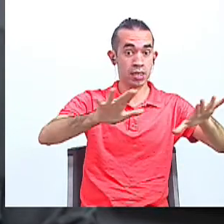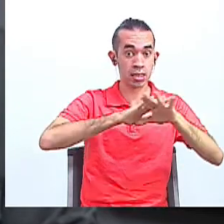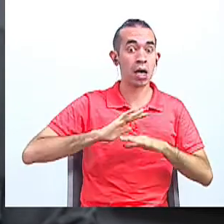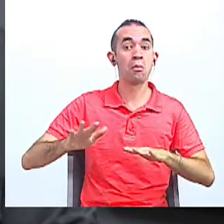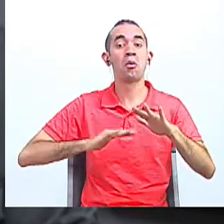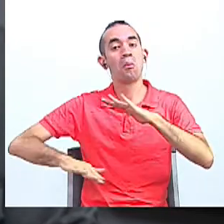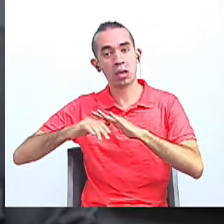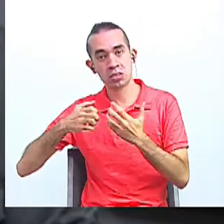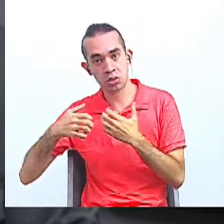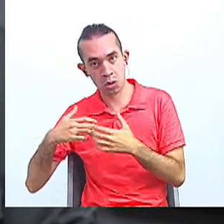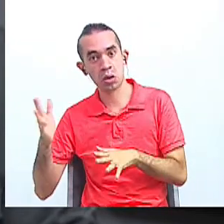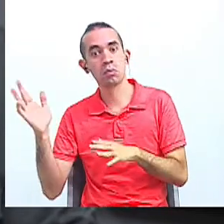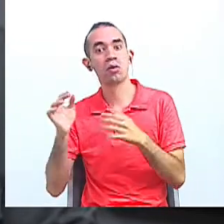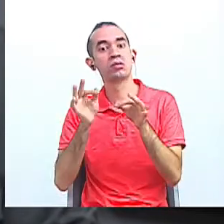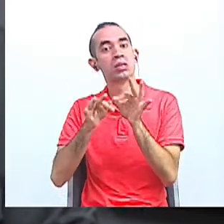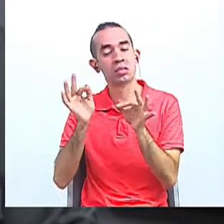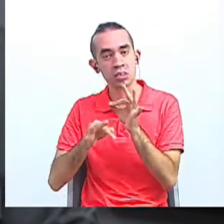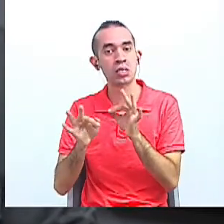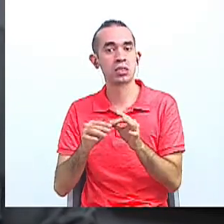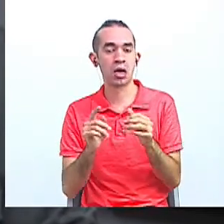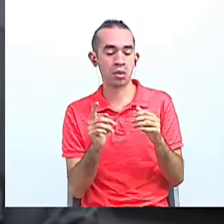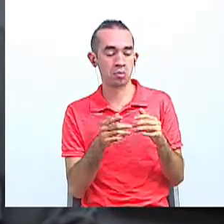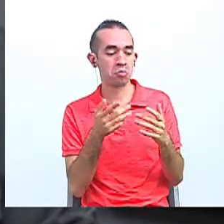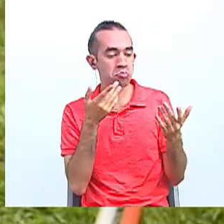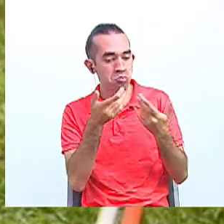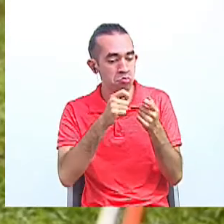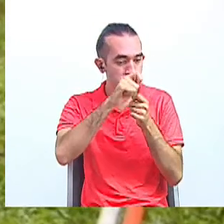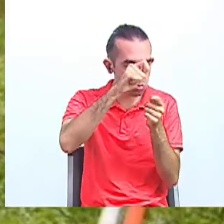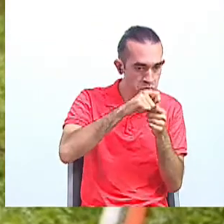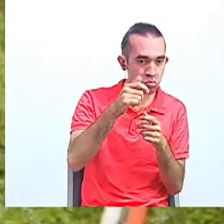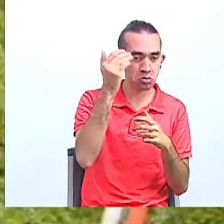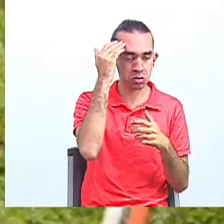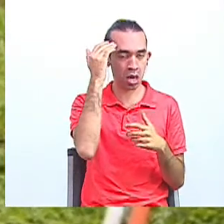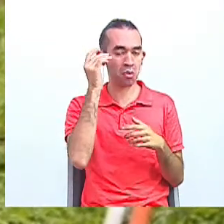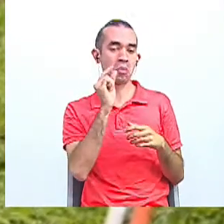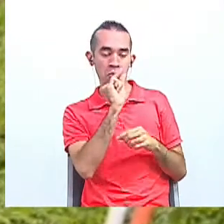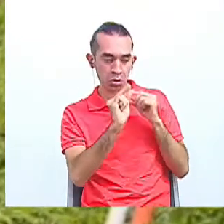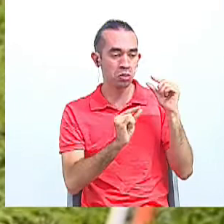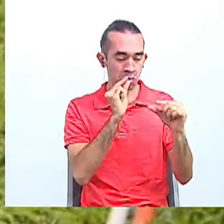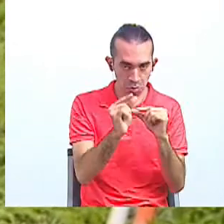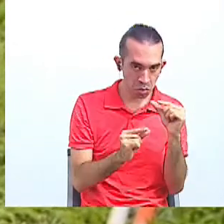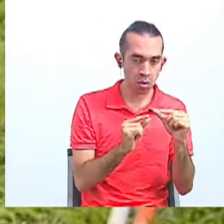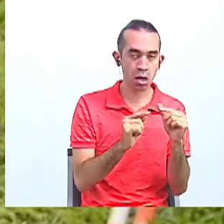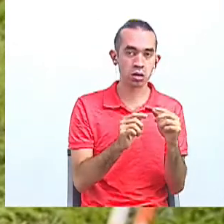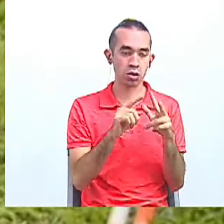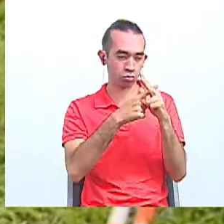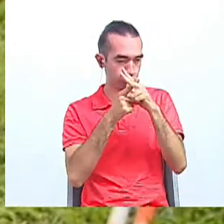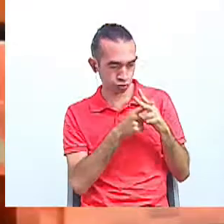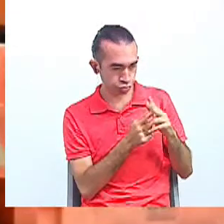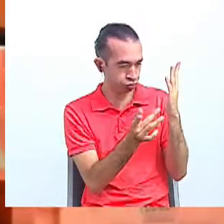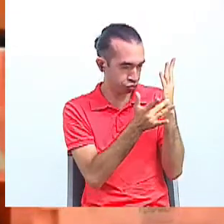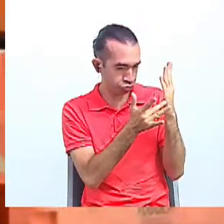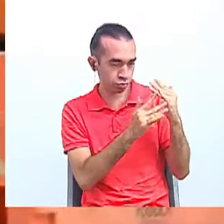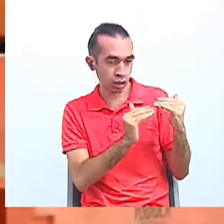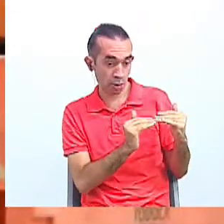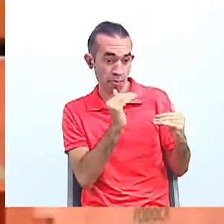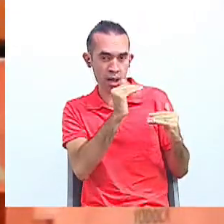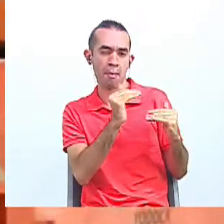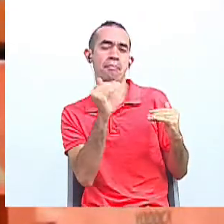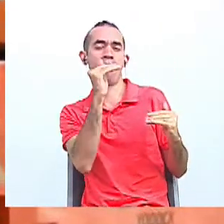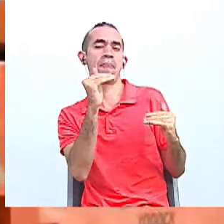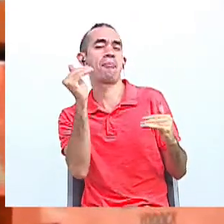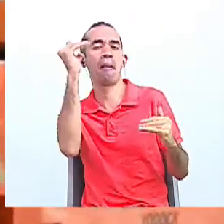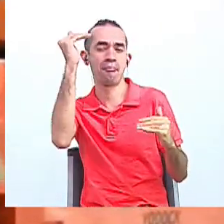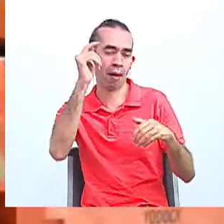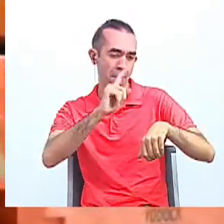prácticas sencillas, teniendo sus primeros contactos con lo que es la medición, con la destreza de los equipos y después van subiendo de nivel de dificultad, tiempos